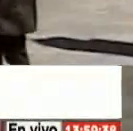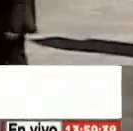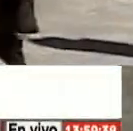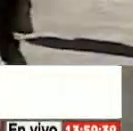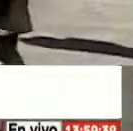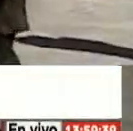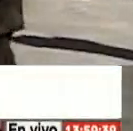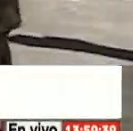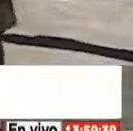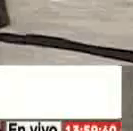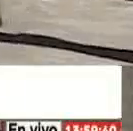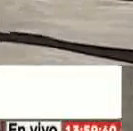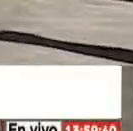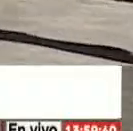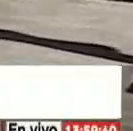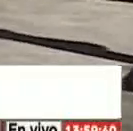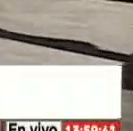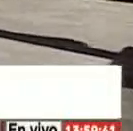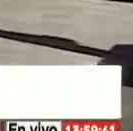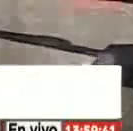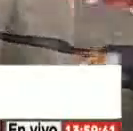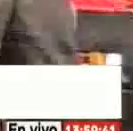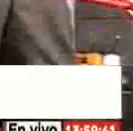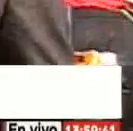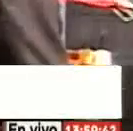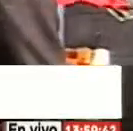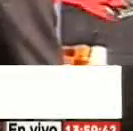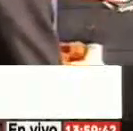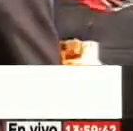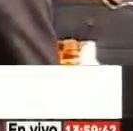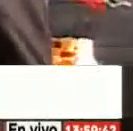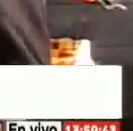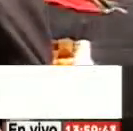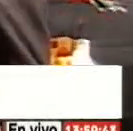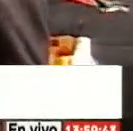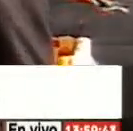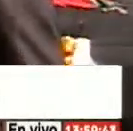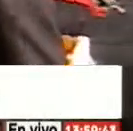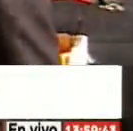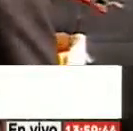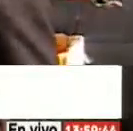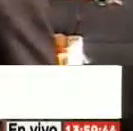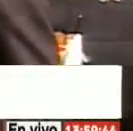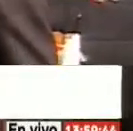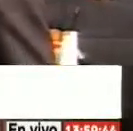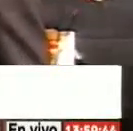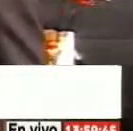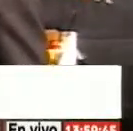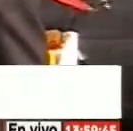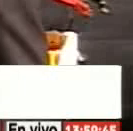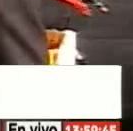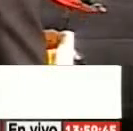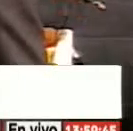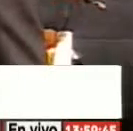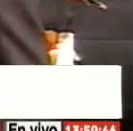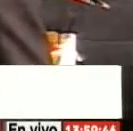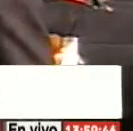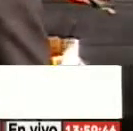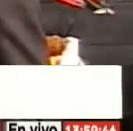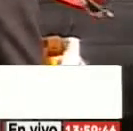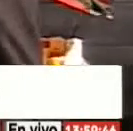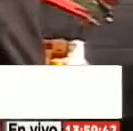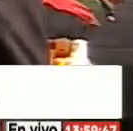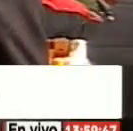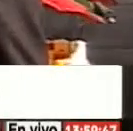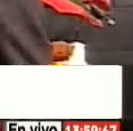Es la música de Son Bosé en esta tarde 5 de diciembre. Como tú decías, Rommel, se encuentra en lo más alto estas fiestas